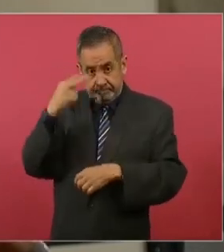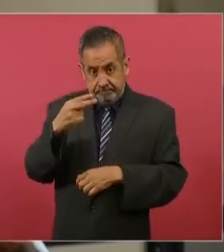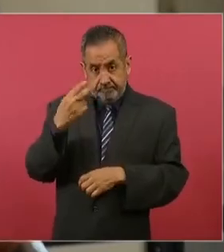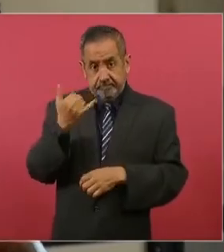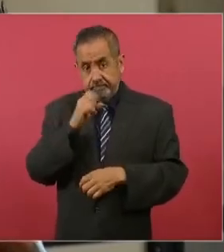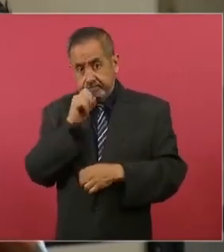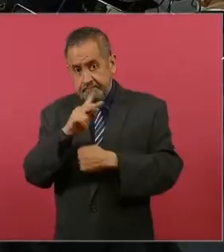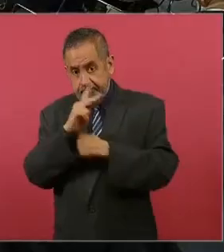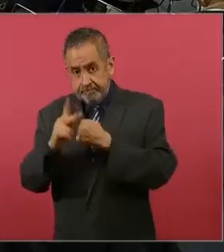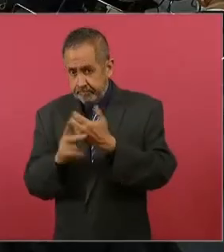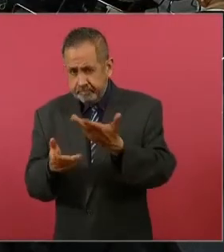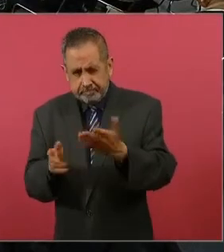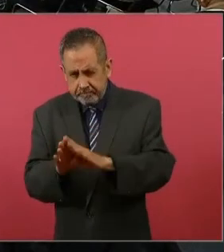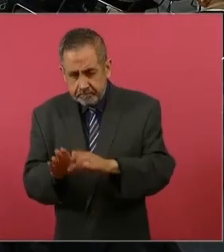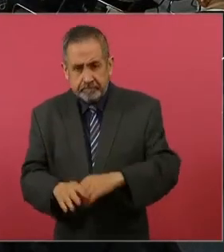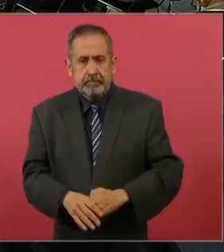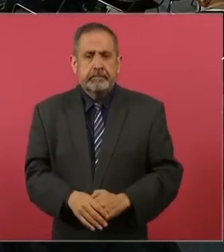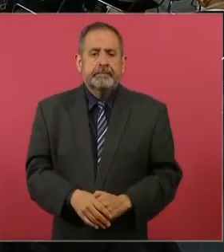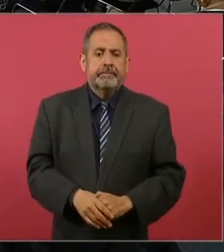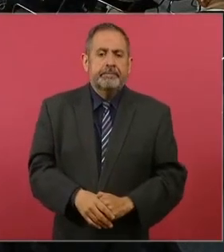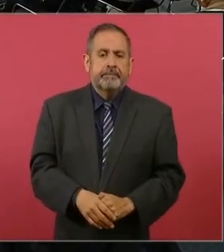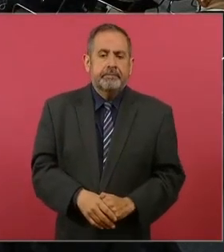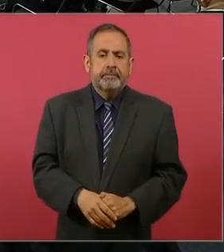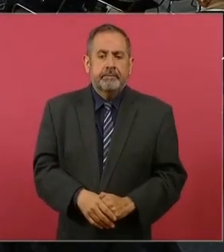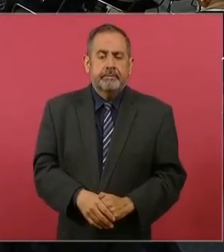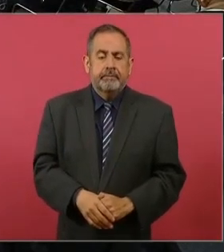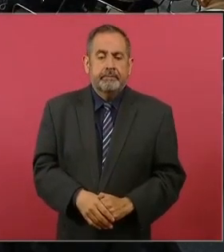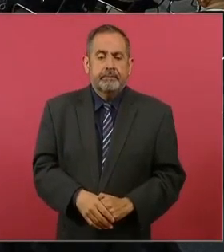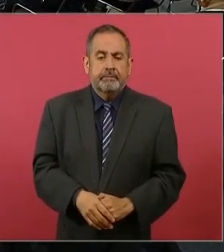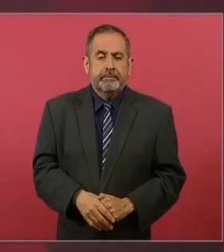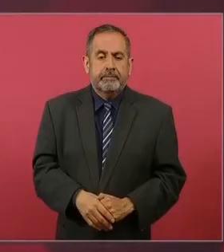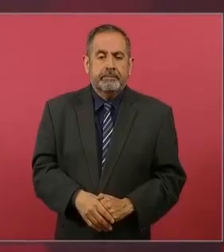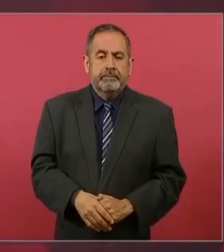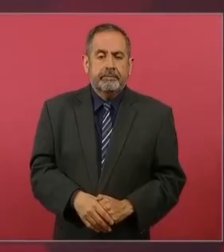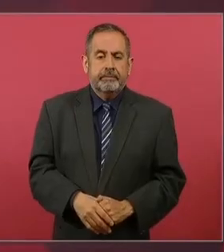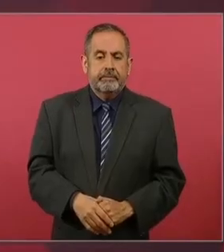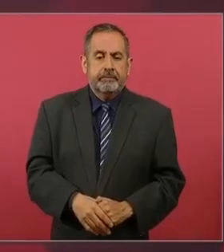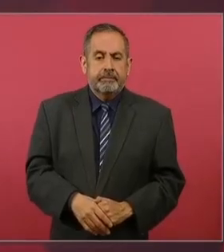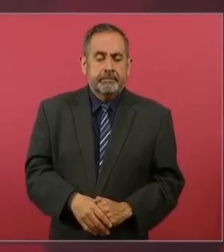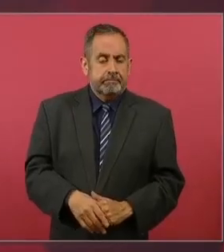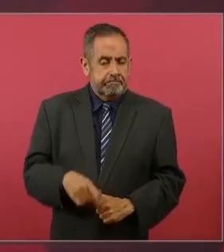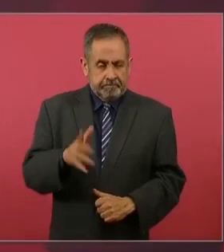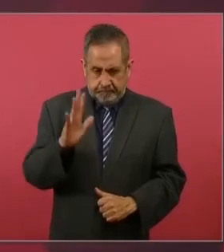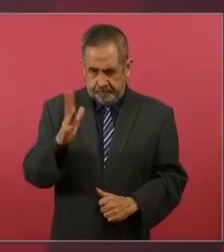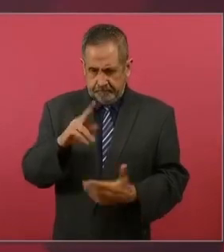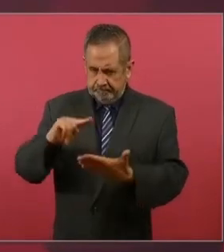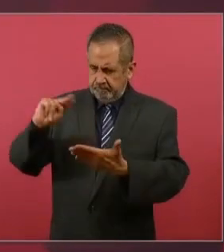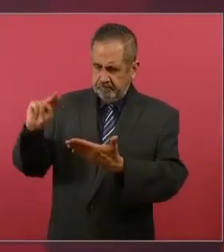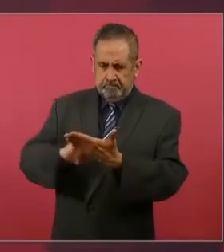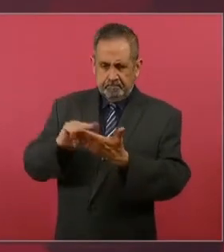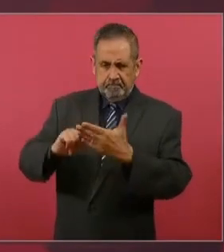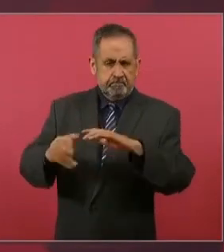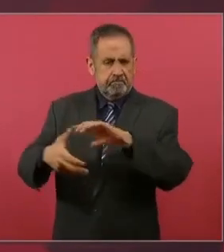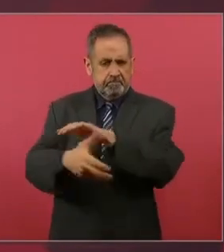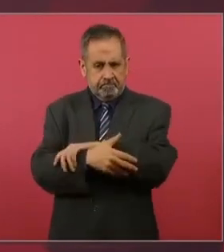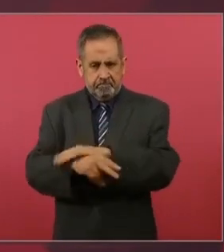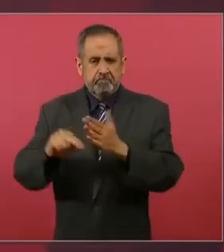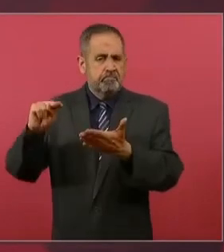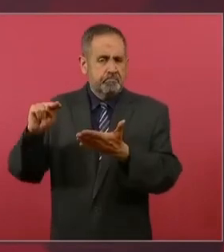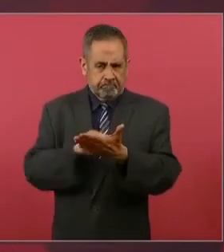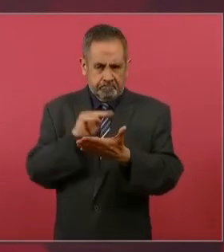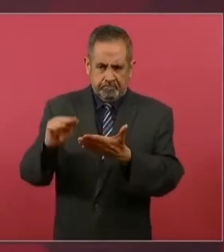y del país? Pues ya está suscrito un convenio